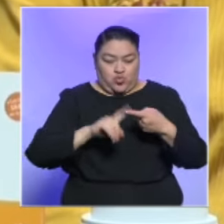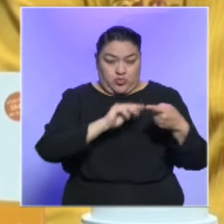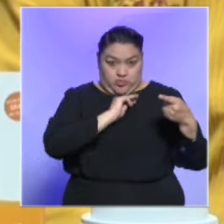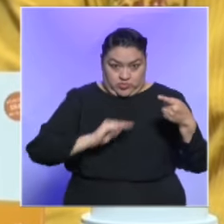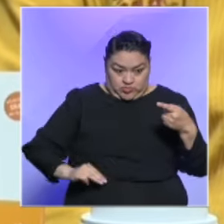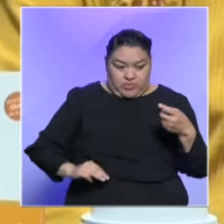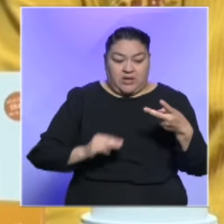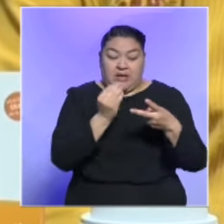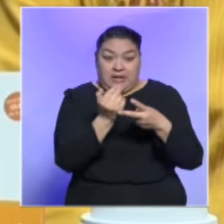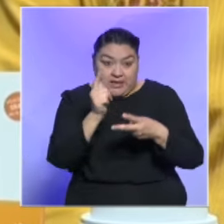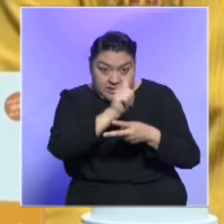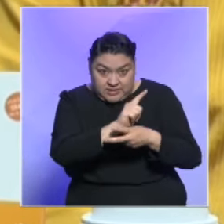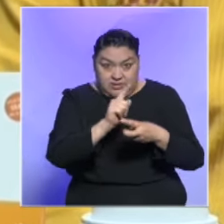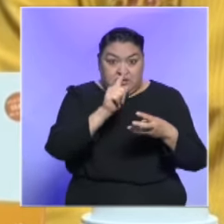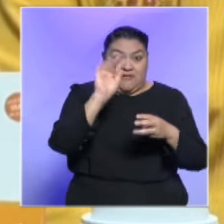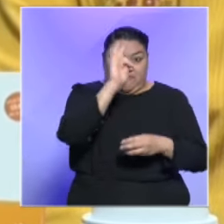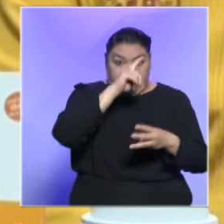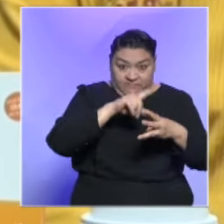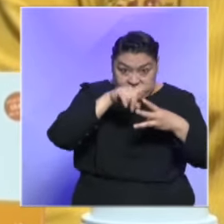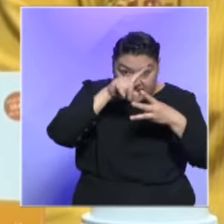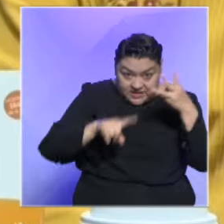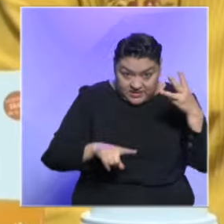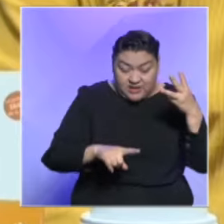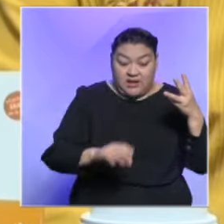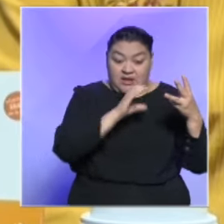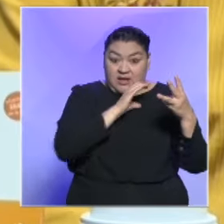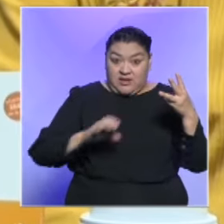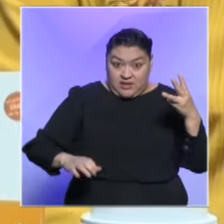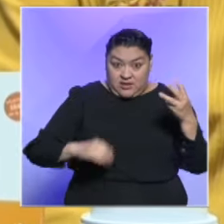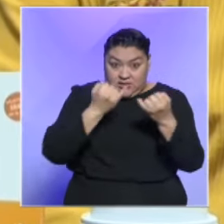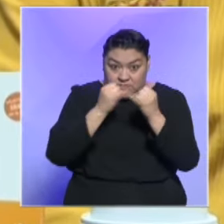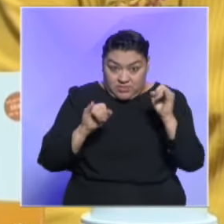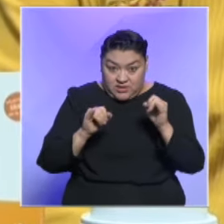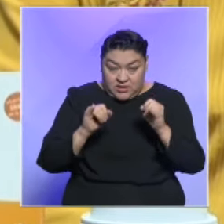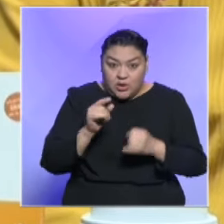de las 32 entidades federativas cumple ese estándar.